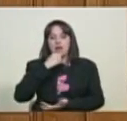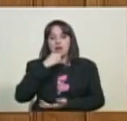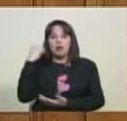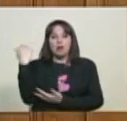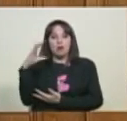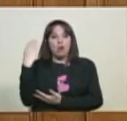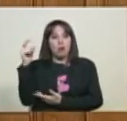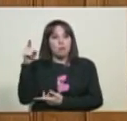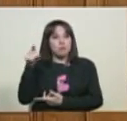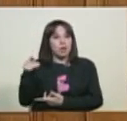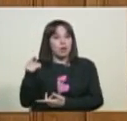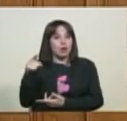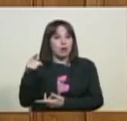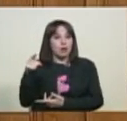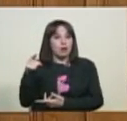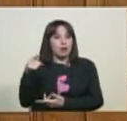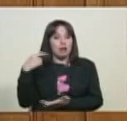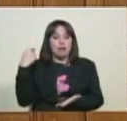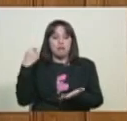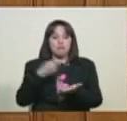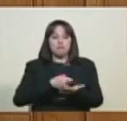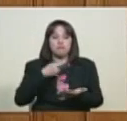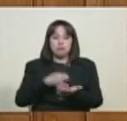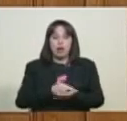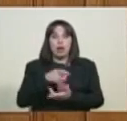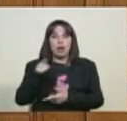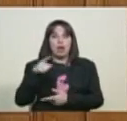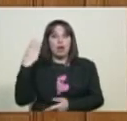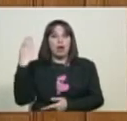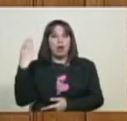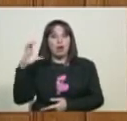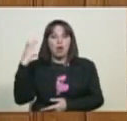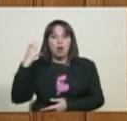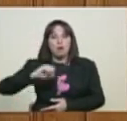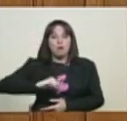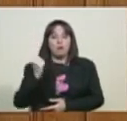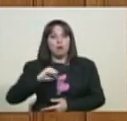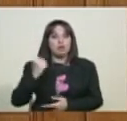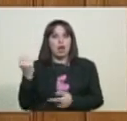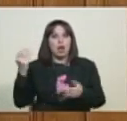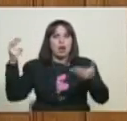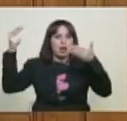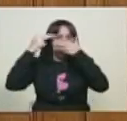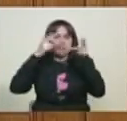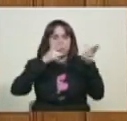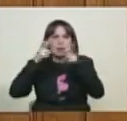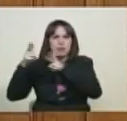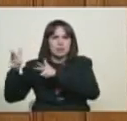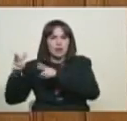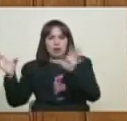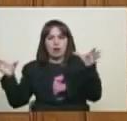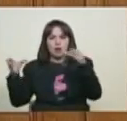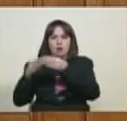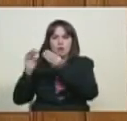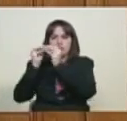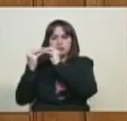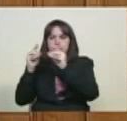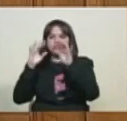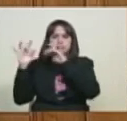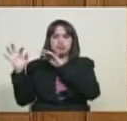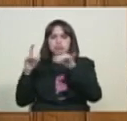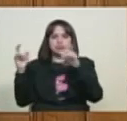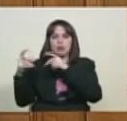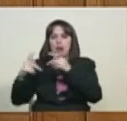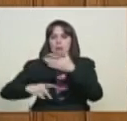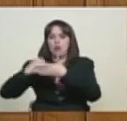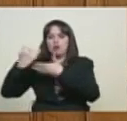político de la oligarquía colombiana, bogotana, y de todos sus grupos paramilitares que llevan sus zonas